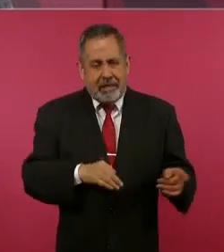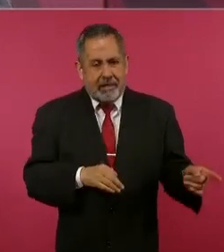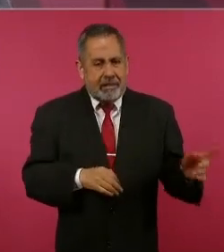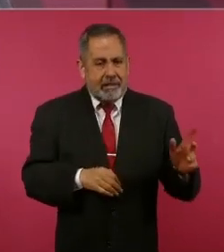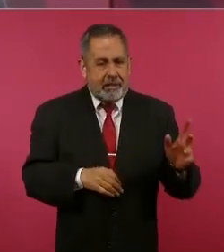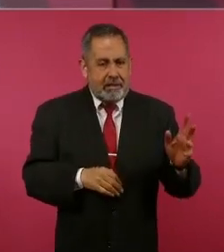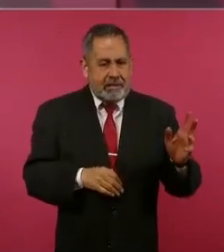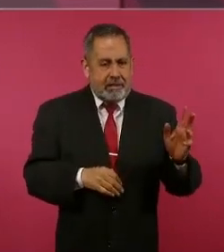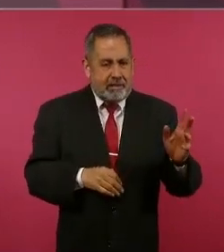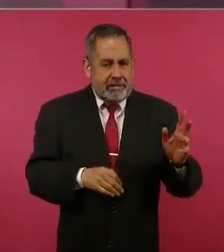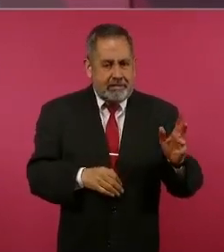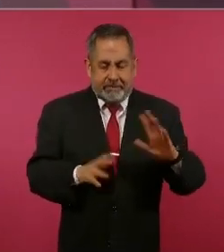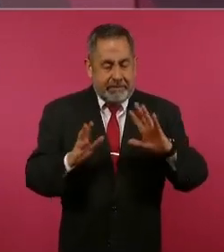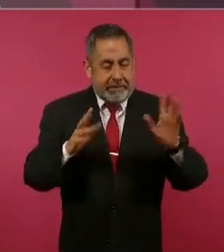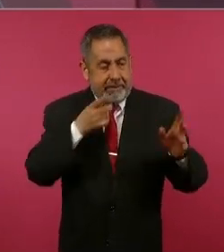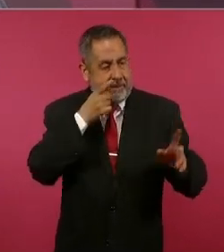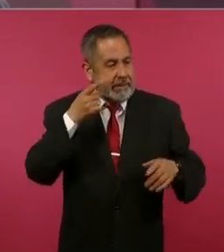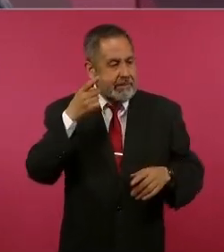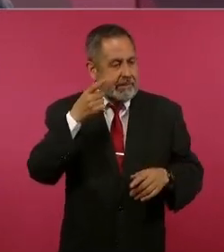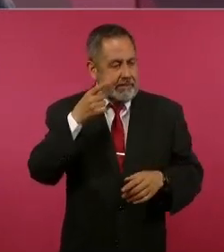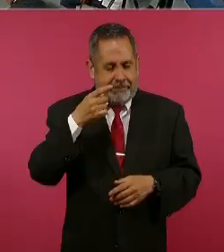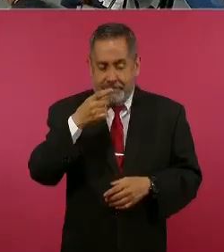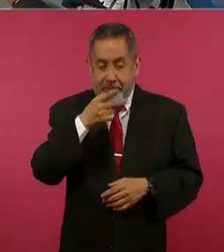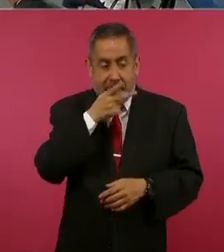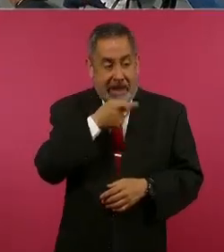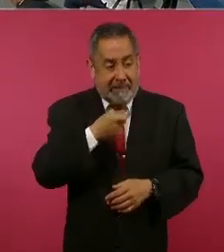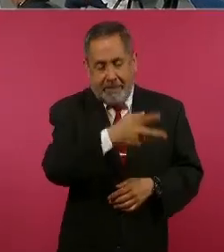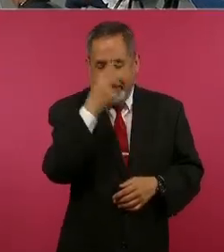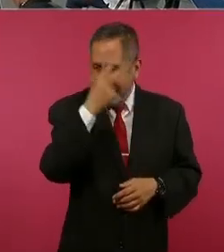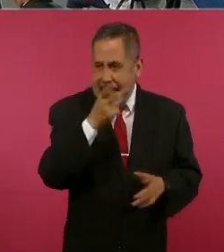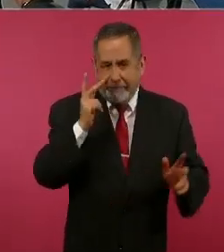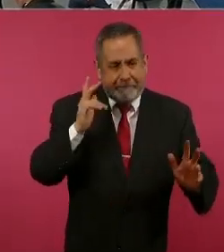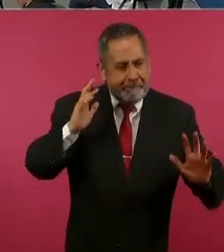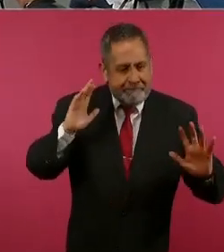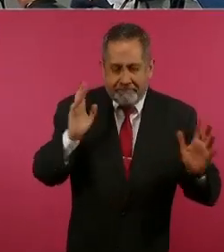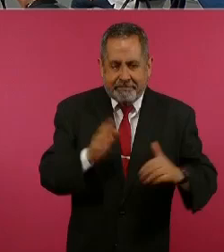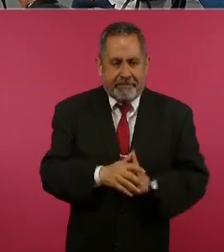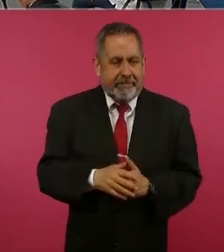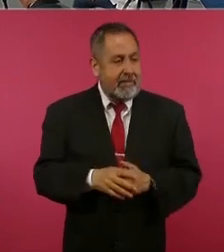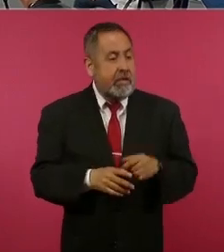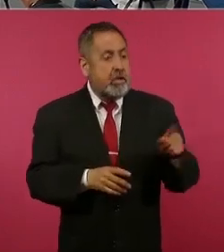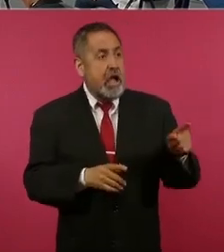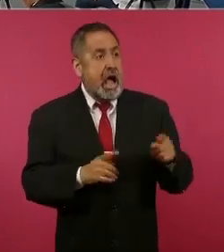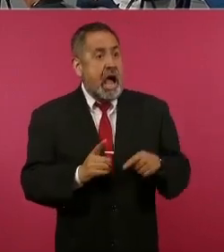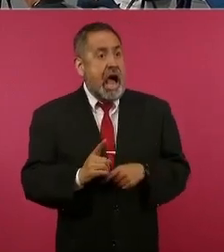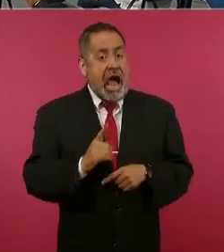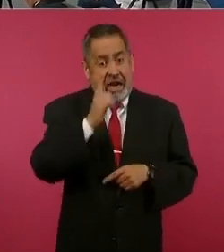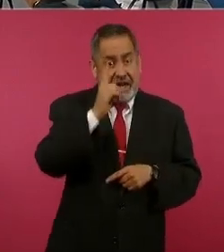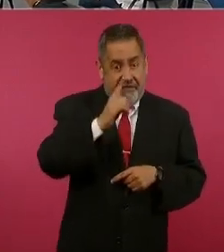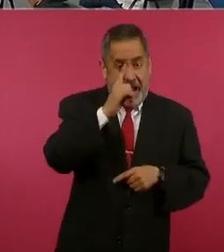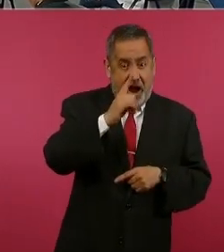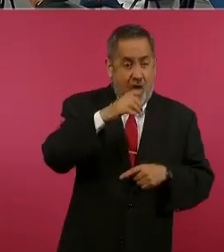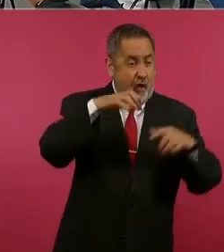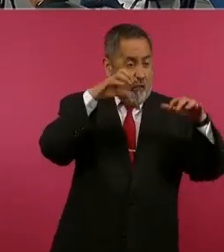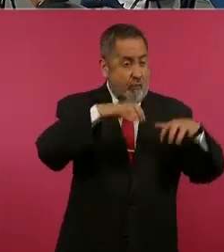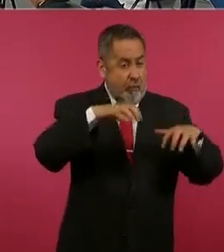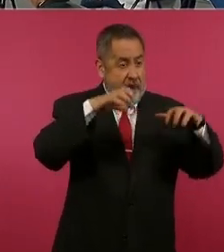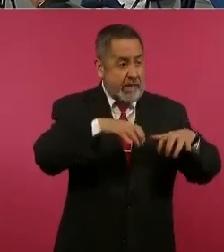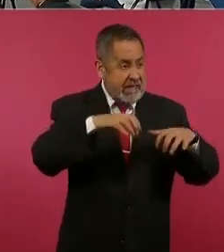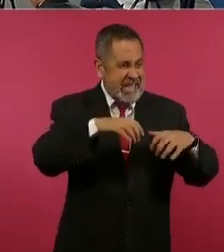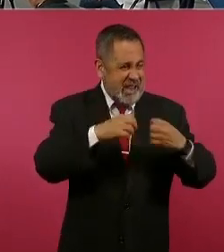por no decirlo a lo mexicano, de que si llueve fuerte arriba, hay que darle a los de